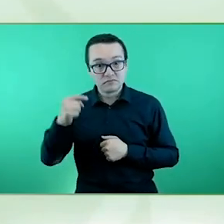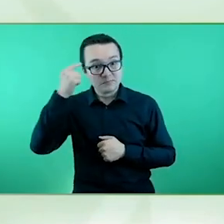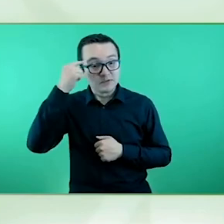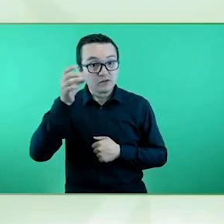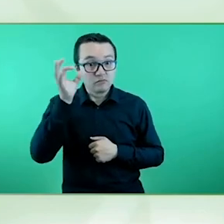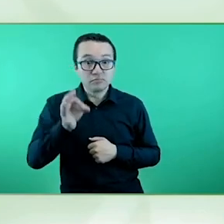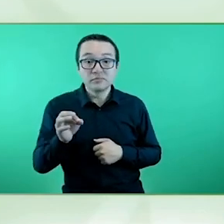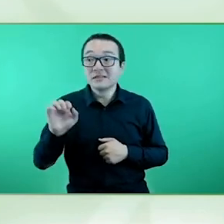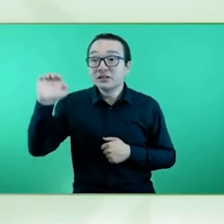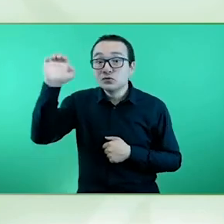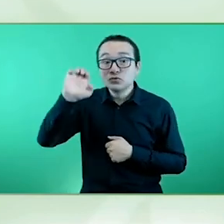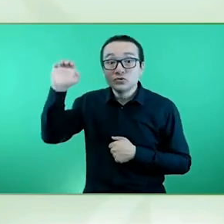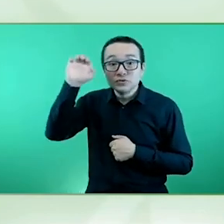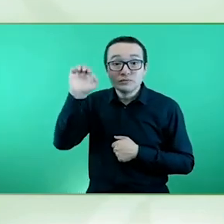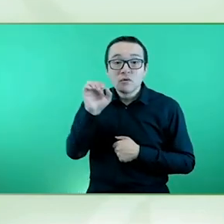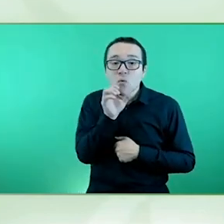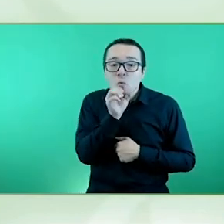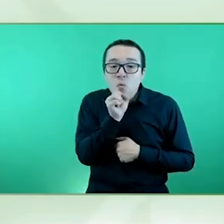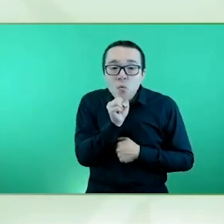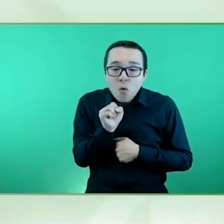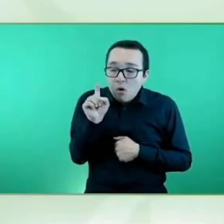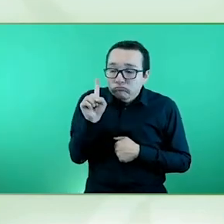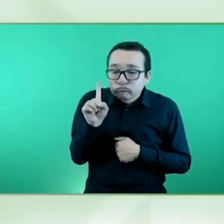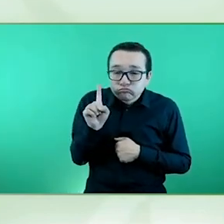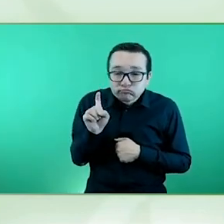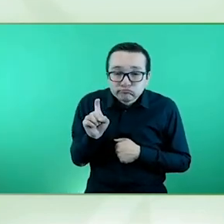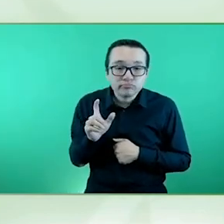en edad, en cultura, en capacidades,